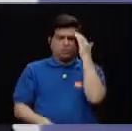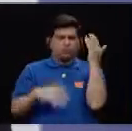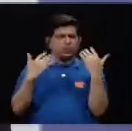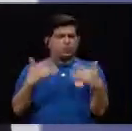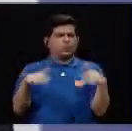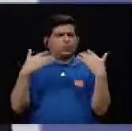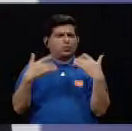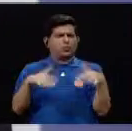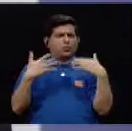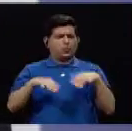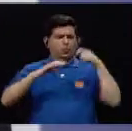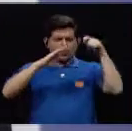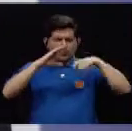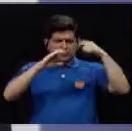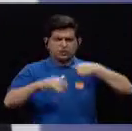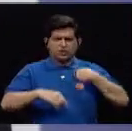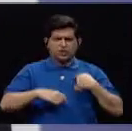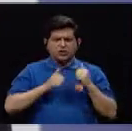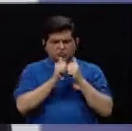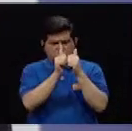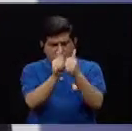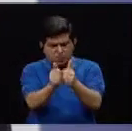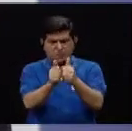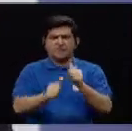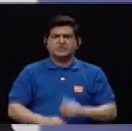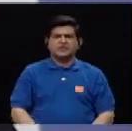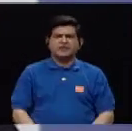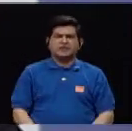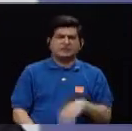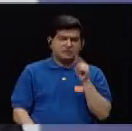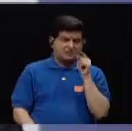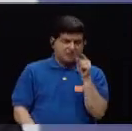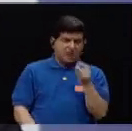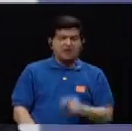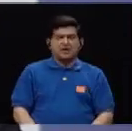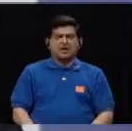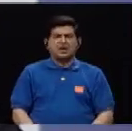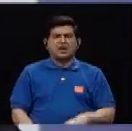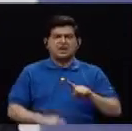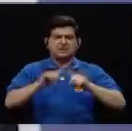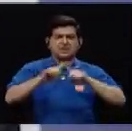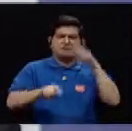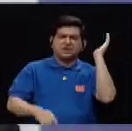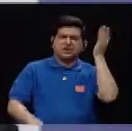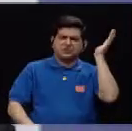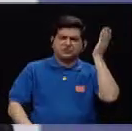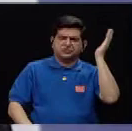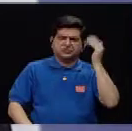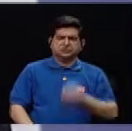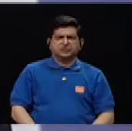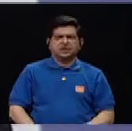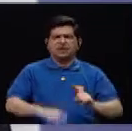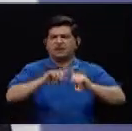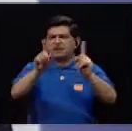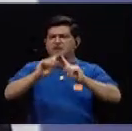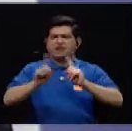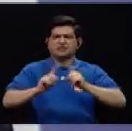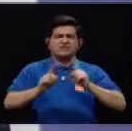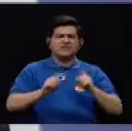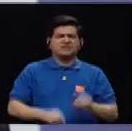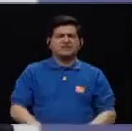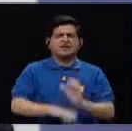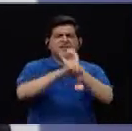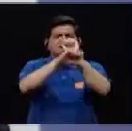sabía muchísimo de cine. Yo Claro. iba mucho con él a cuando él daba charlas de